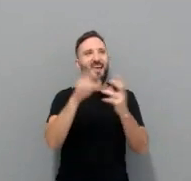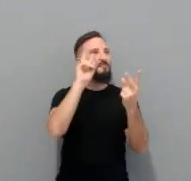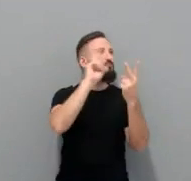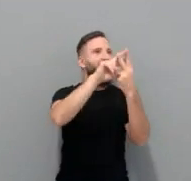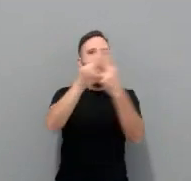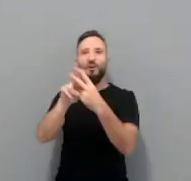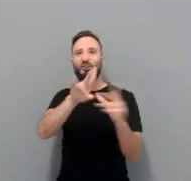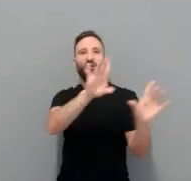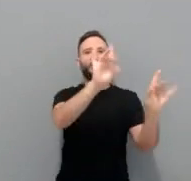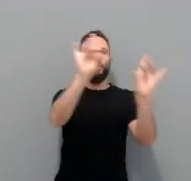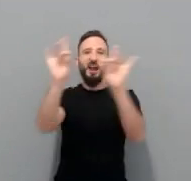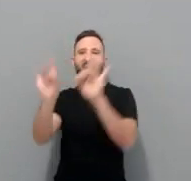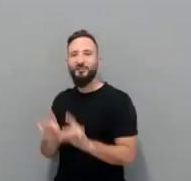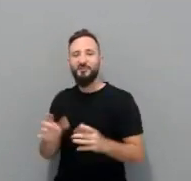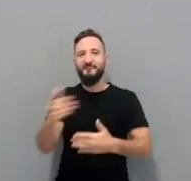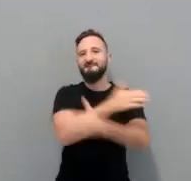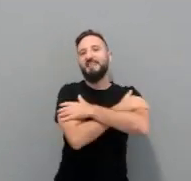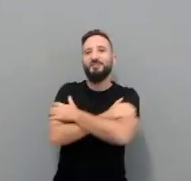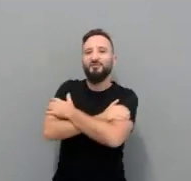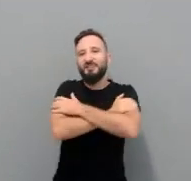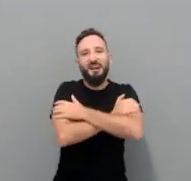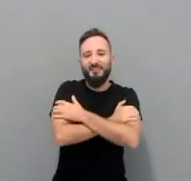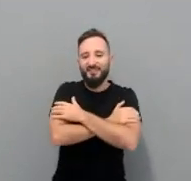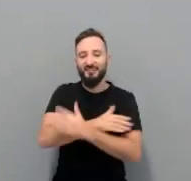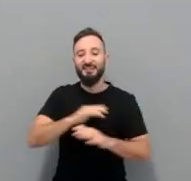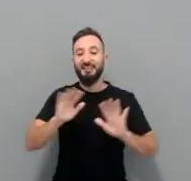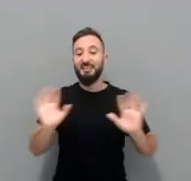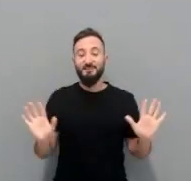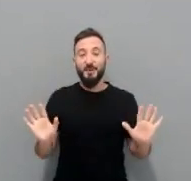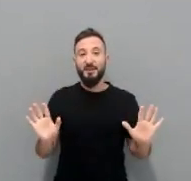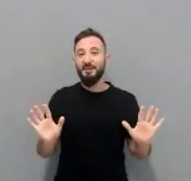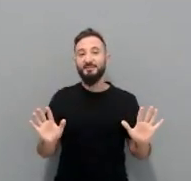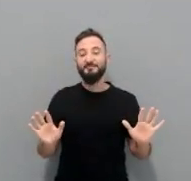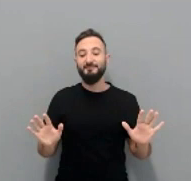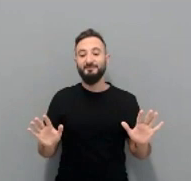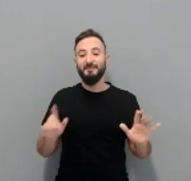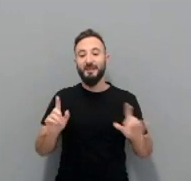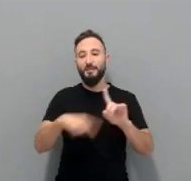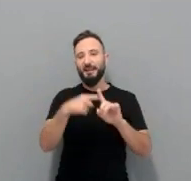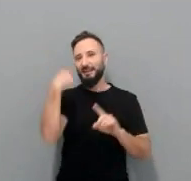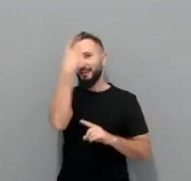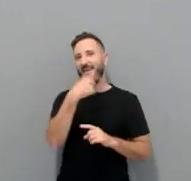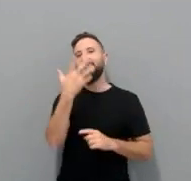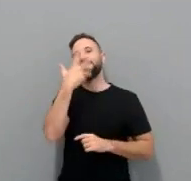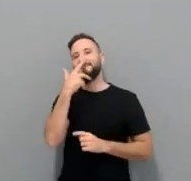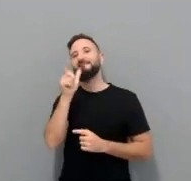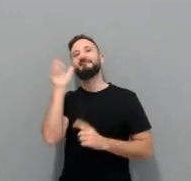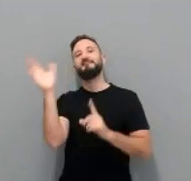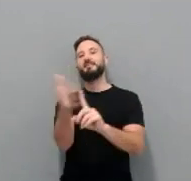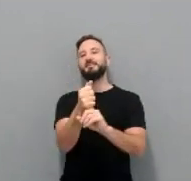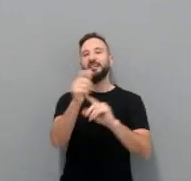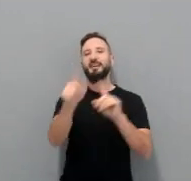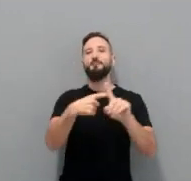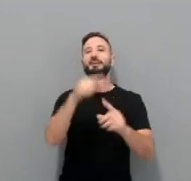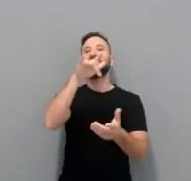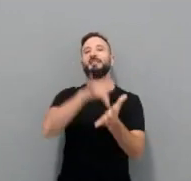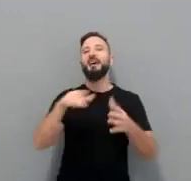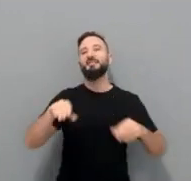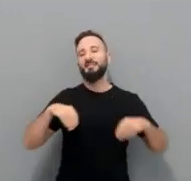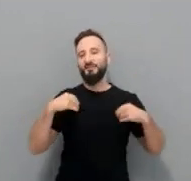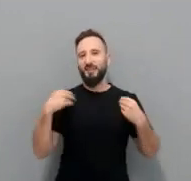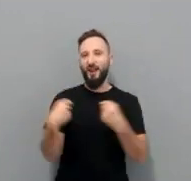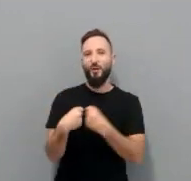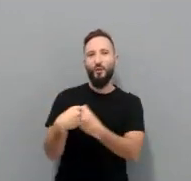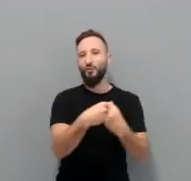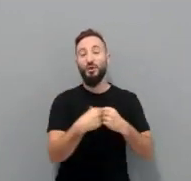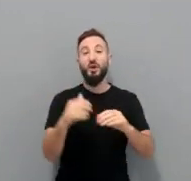de achucharos, de terminar ya con esta situación y ponernos cara y disfrutar juntos de este día. Así que nada,